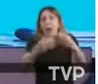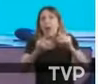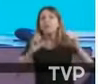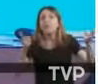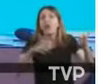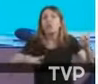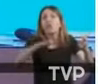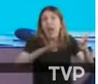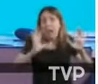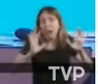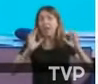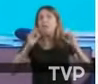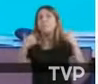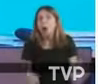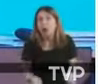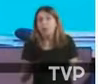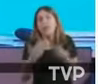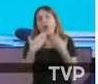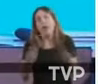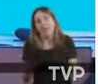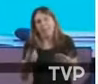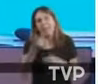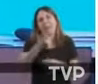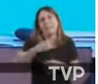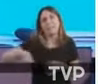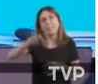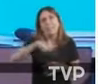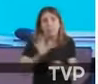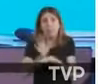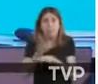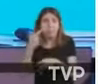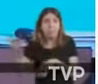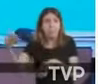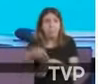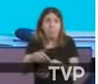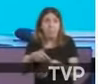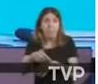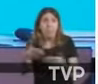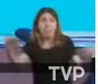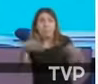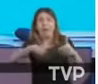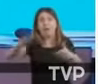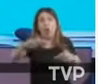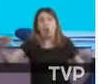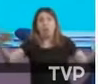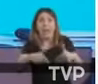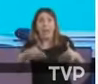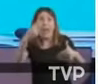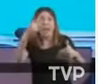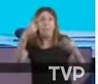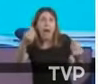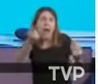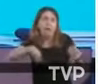social amplio y por eso también agradecemos tanto la presencia de todos ustedes aquí, entendiendo